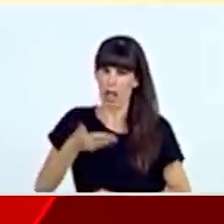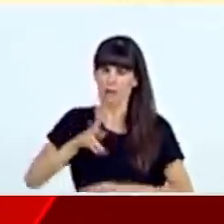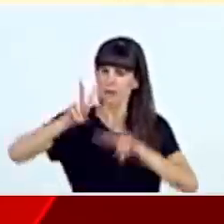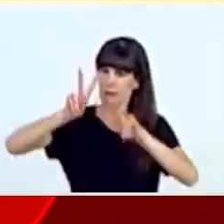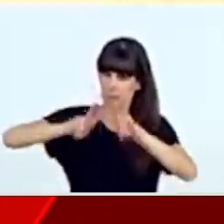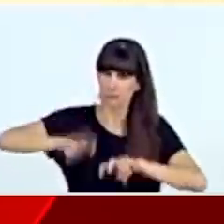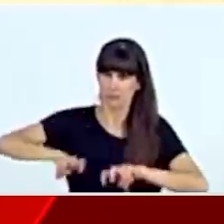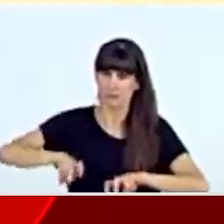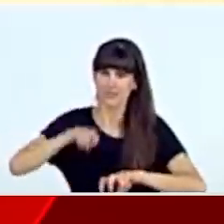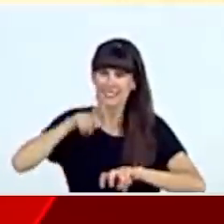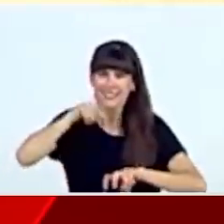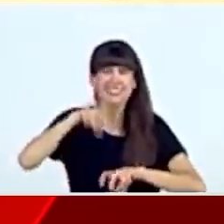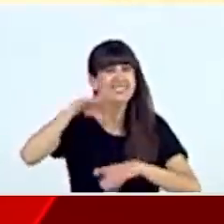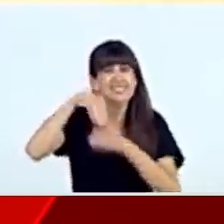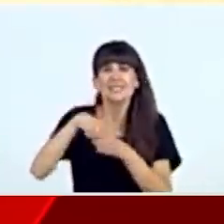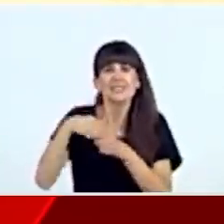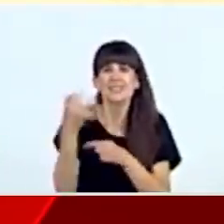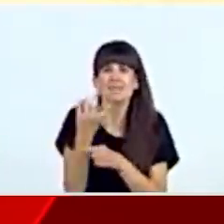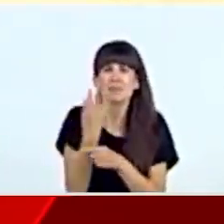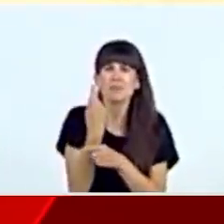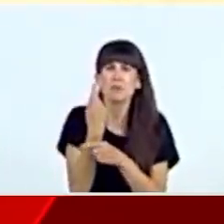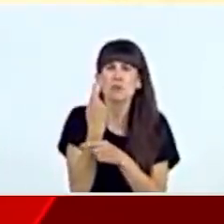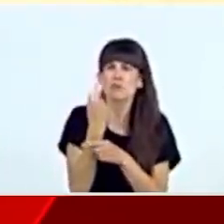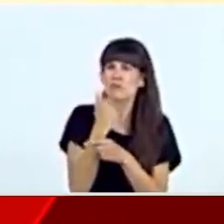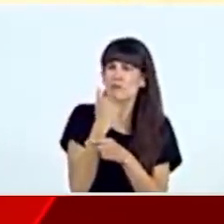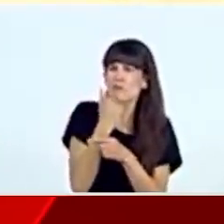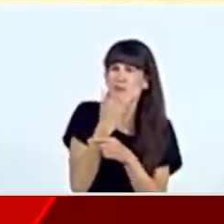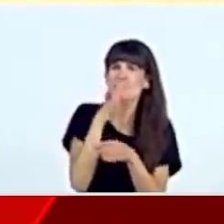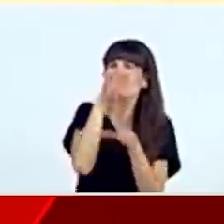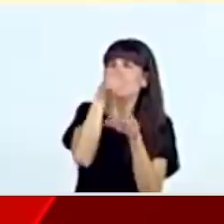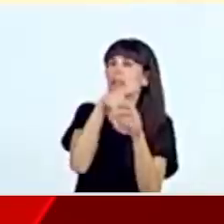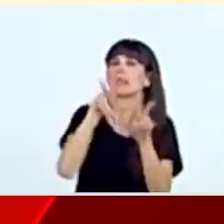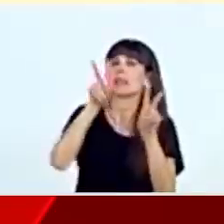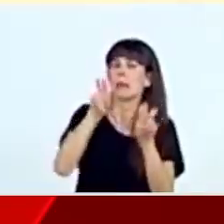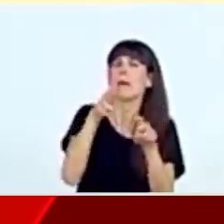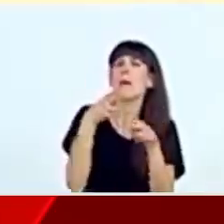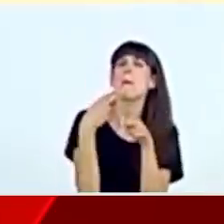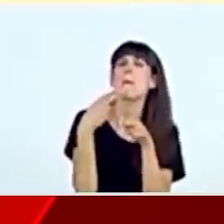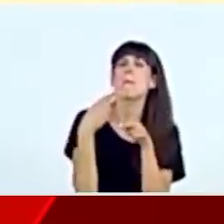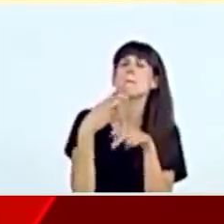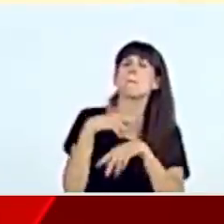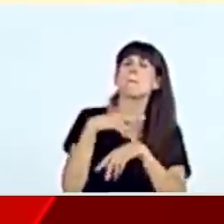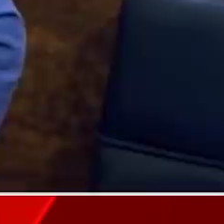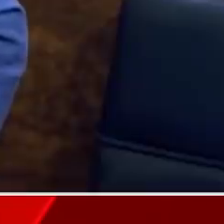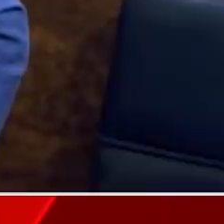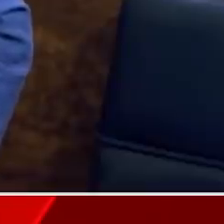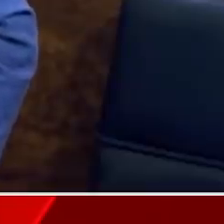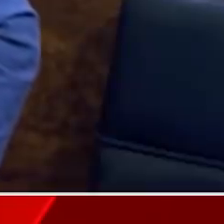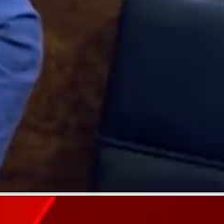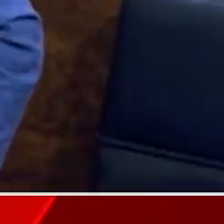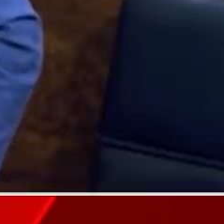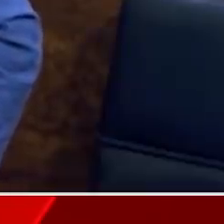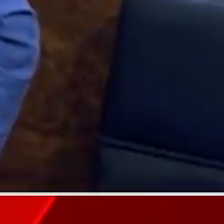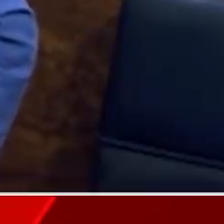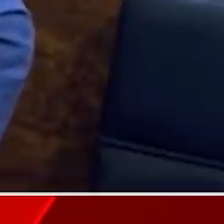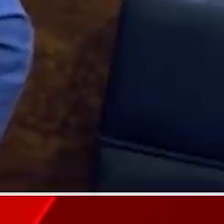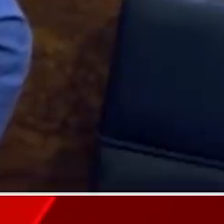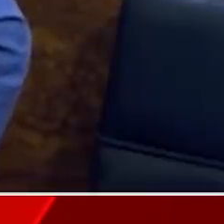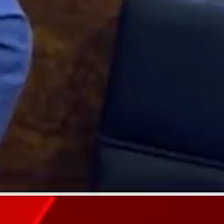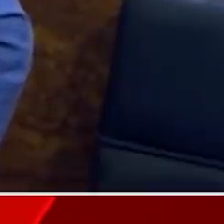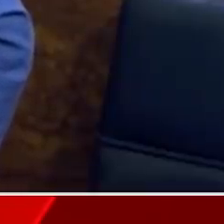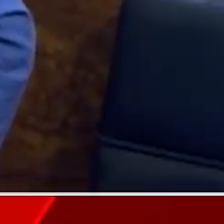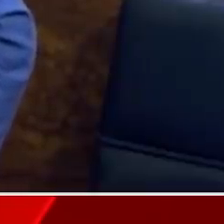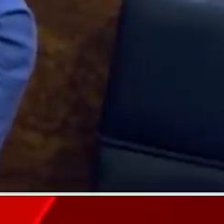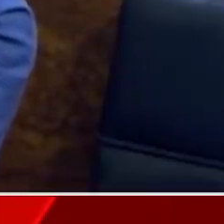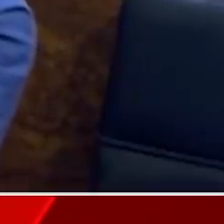implicaba yo te lo pago y tú tienes que hacer algo implicaba el hecho de que tenían una persona por decirlo de alguna manera entonces yo ante